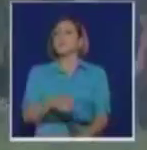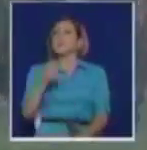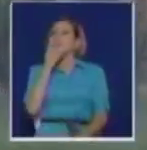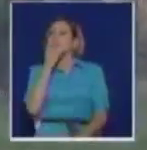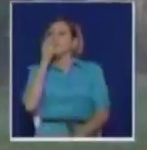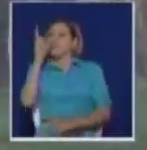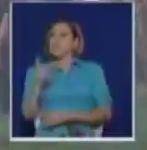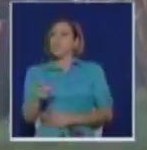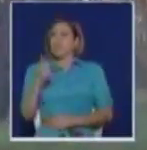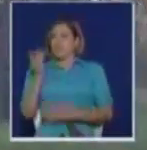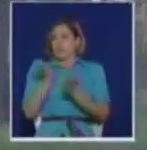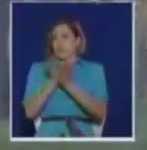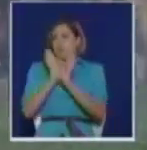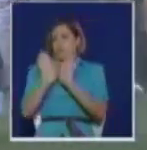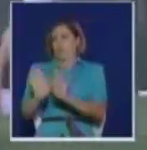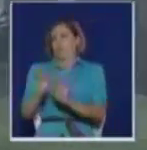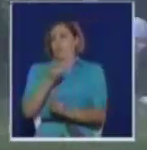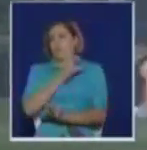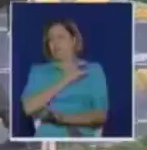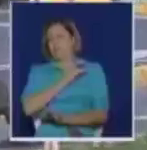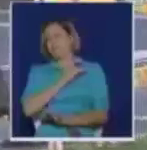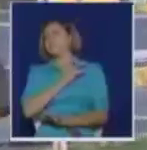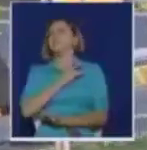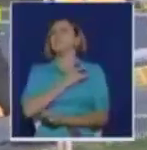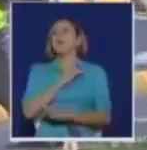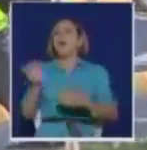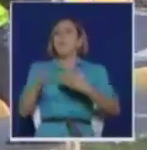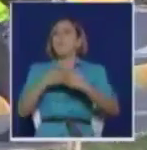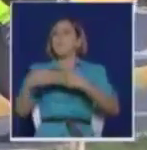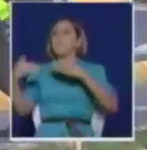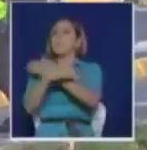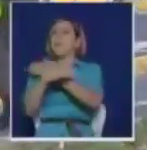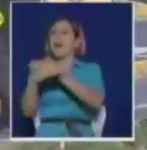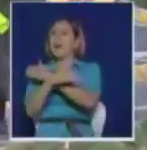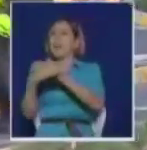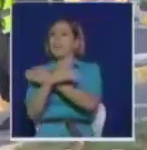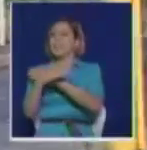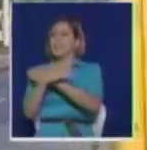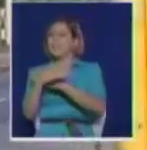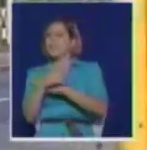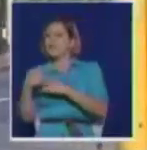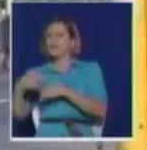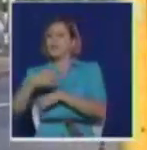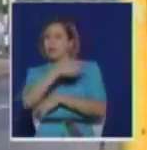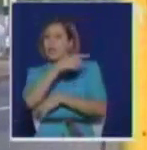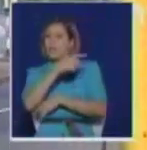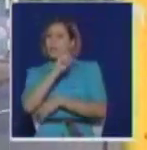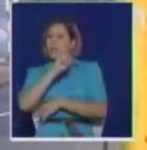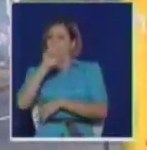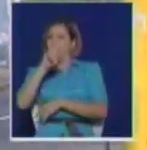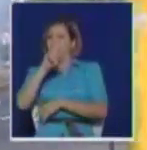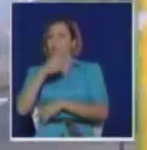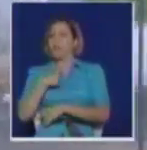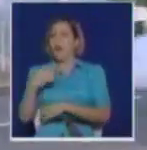Supuestos estudiantes bloquearon una de las más importantes vías que permiten la salida de vehículos hacia el sur de la ciudad.